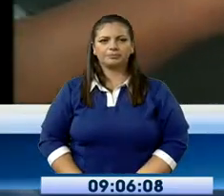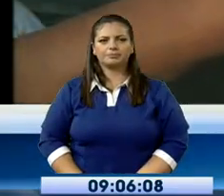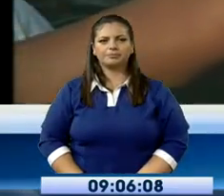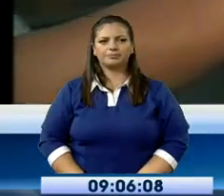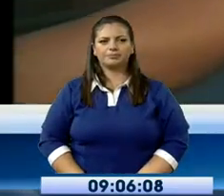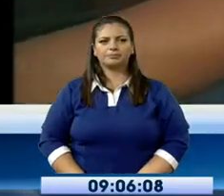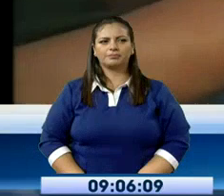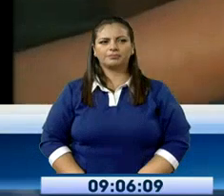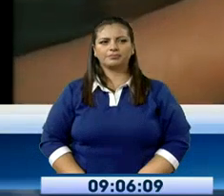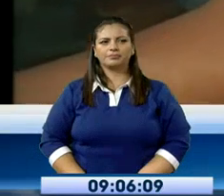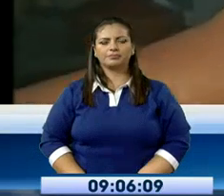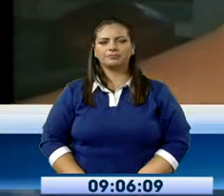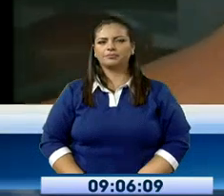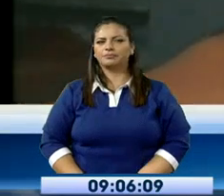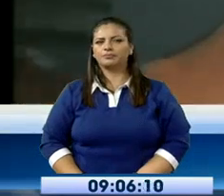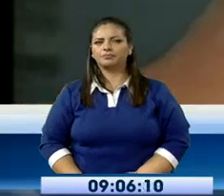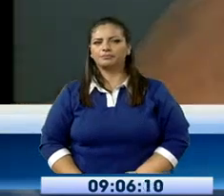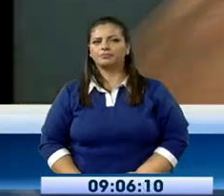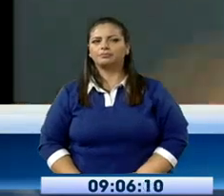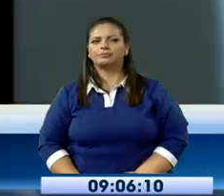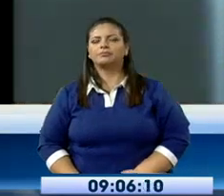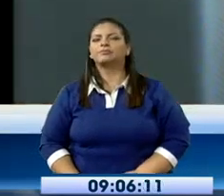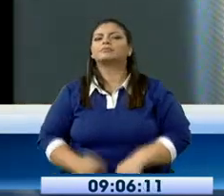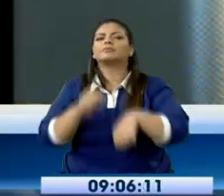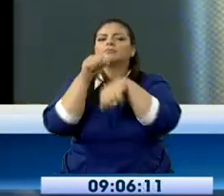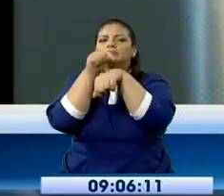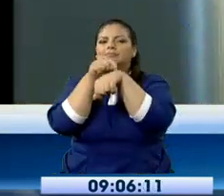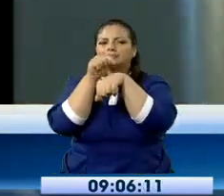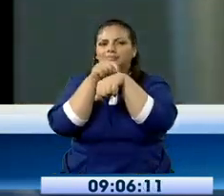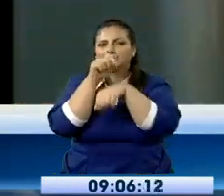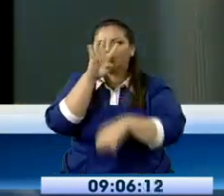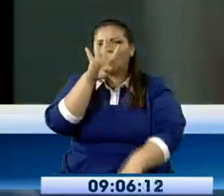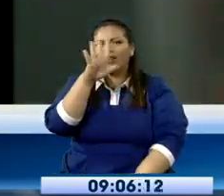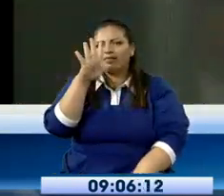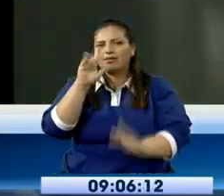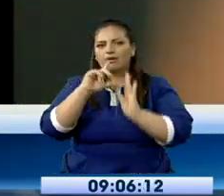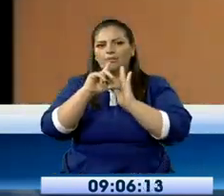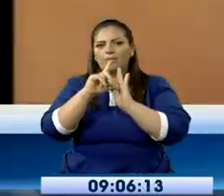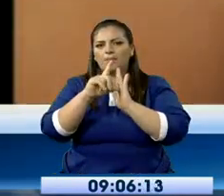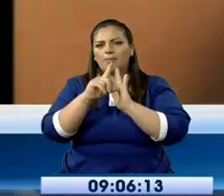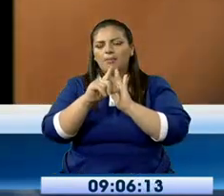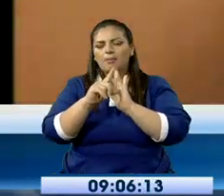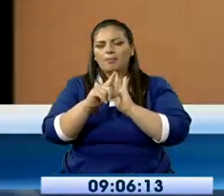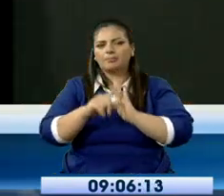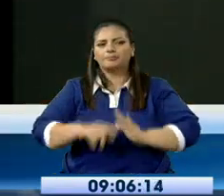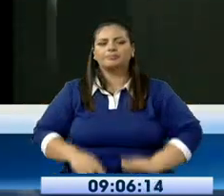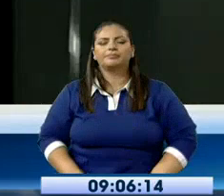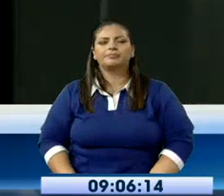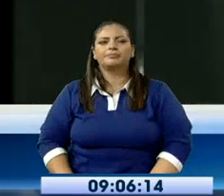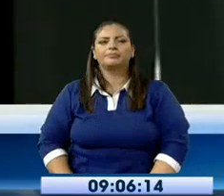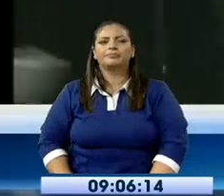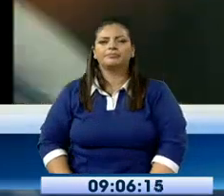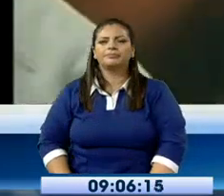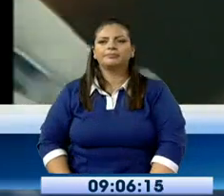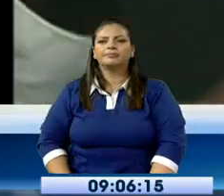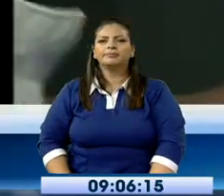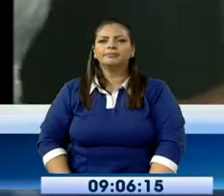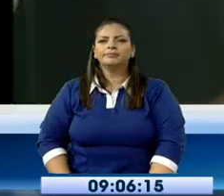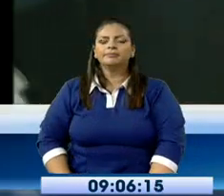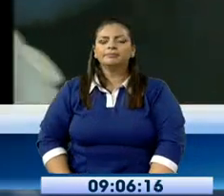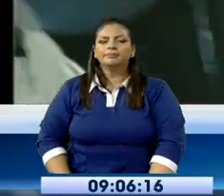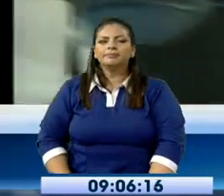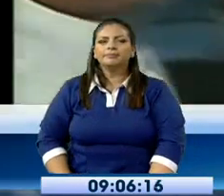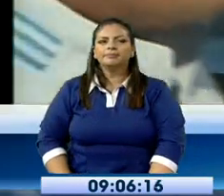está, lo está ya calibrando por el tiempo que sea lo necesario. Y acá ya está el producto